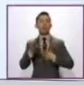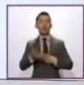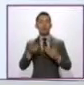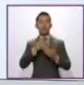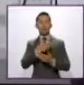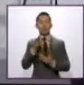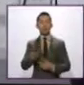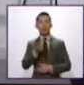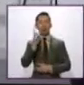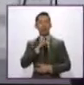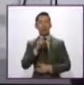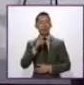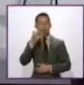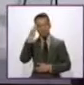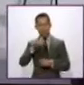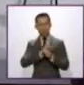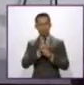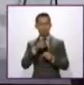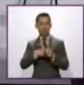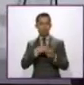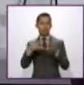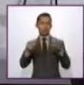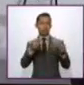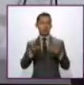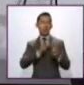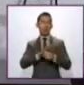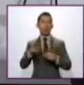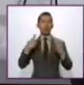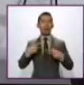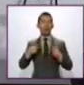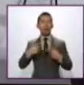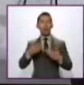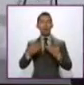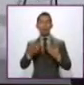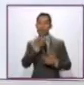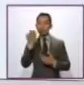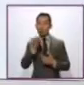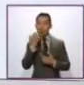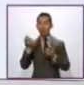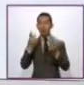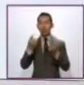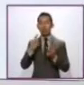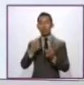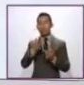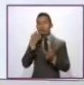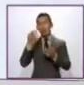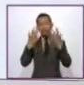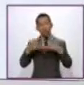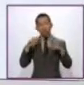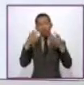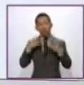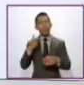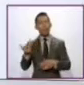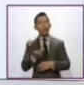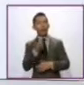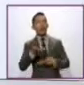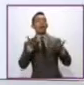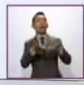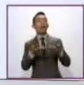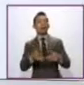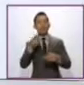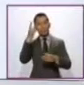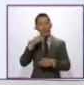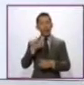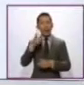así. Con la pandemia hemos identificado que los estudiantes han dejado sus estudios. ¿Qué acciones y planes tiene para atender